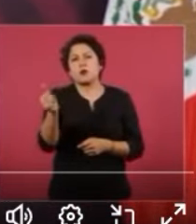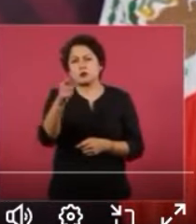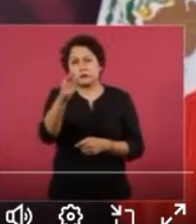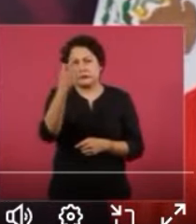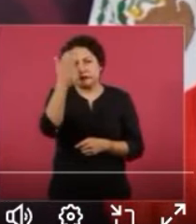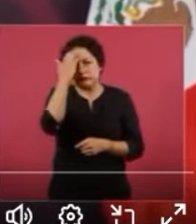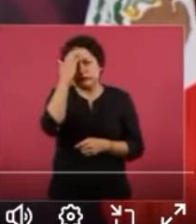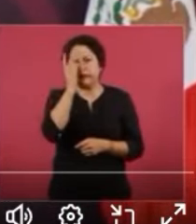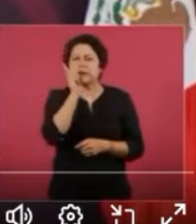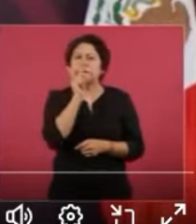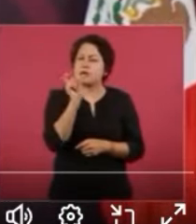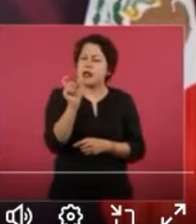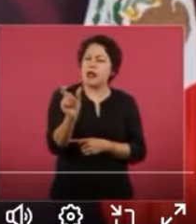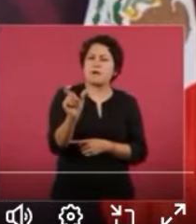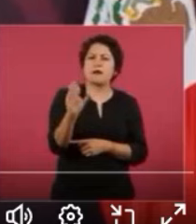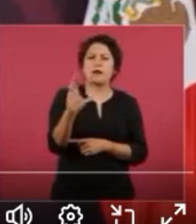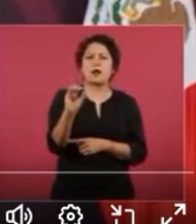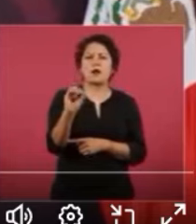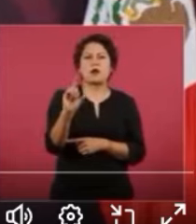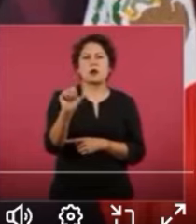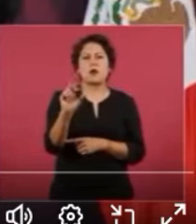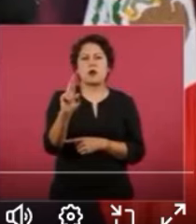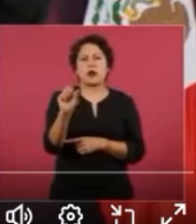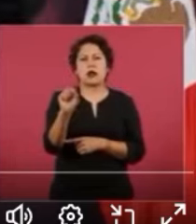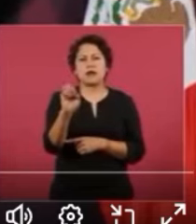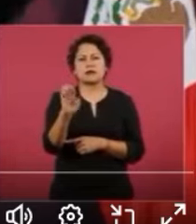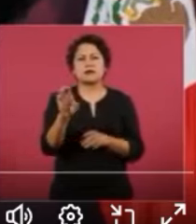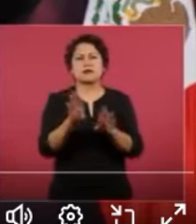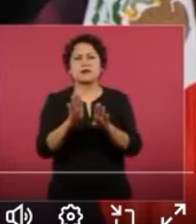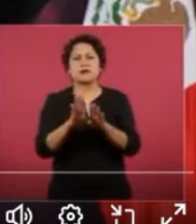colarse no pues eso